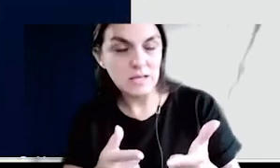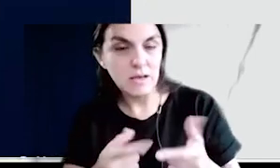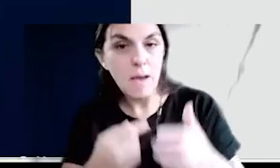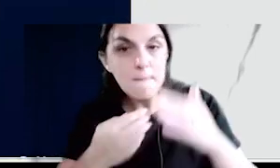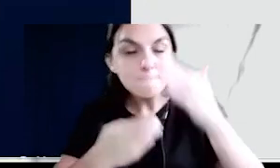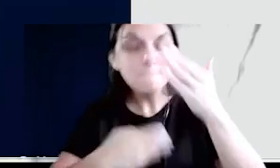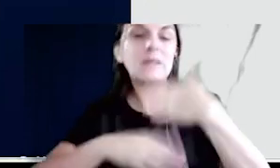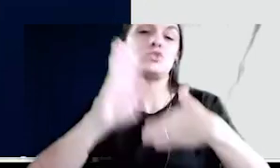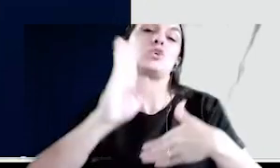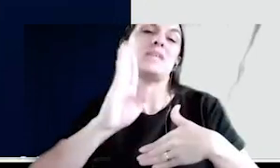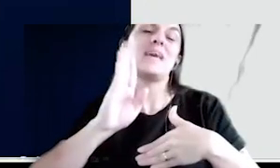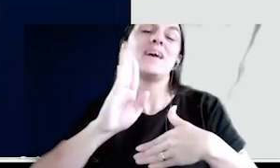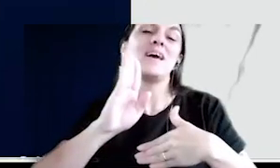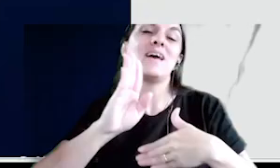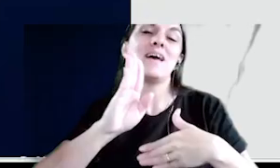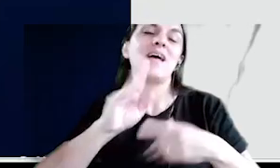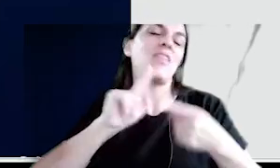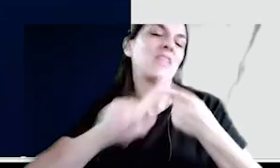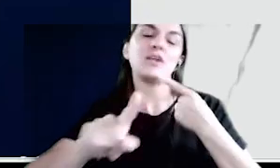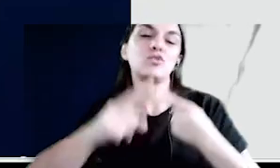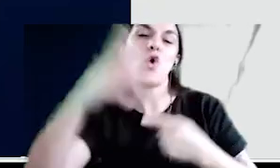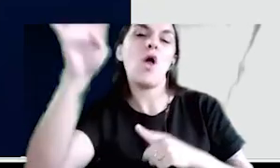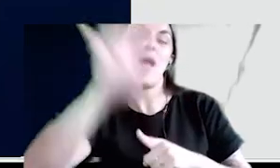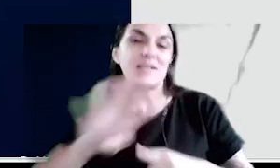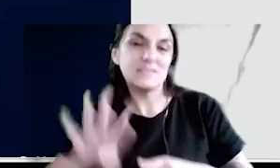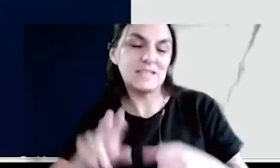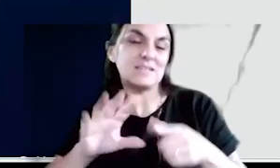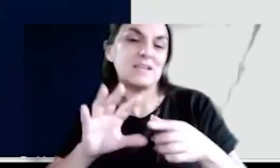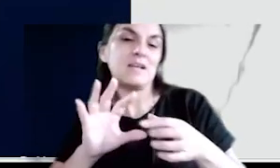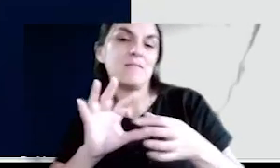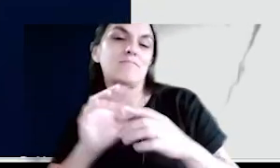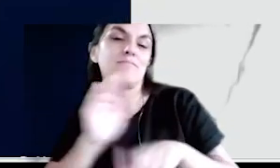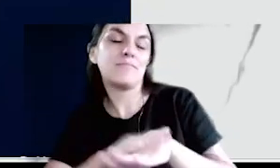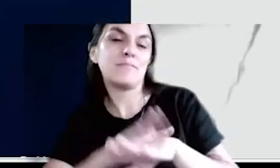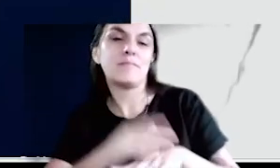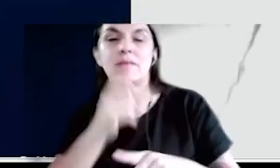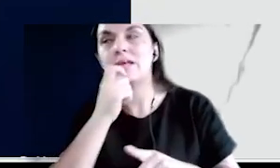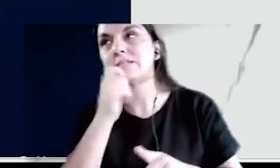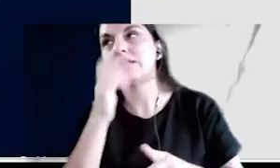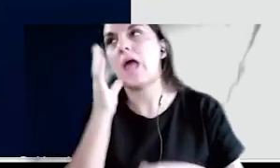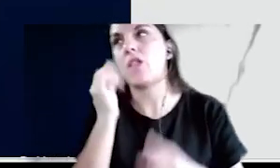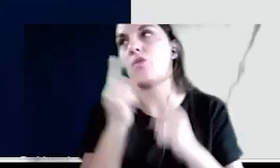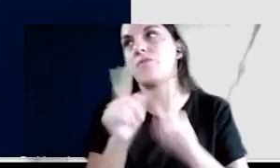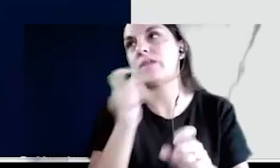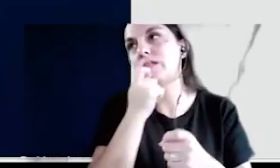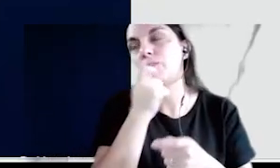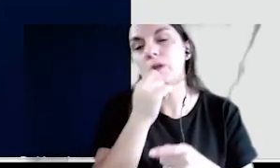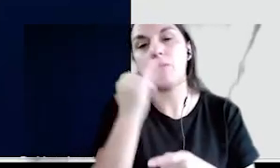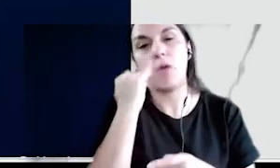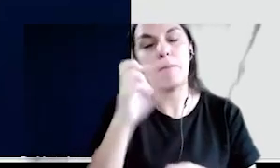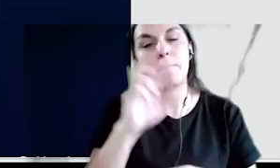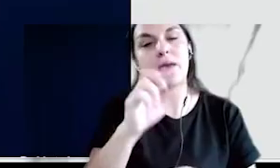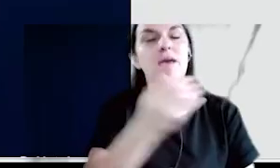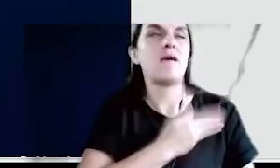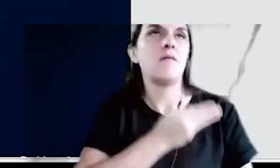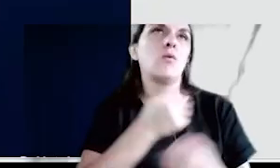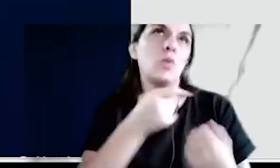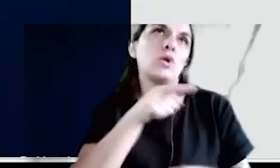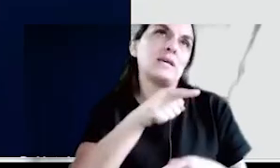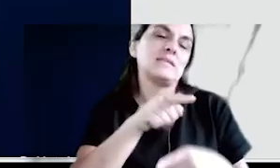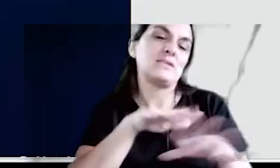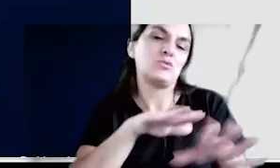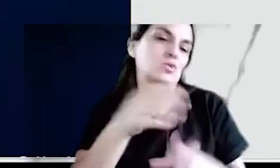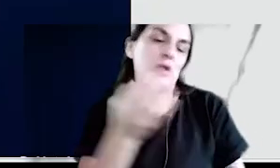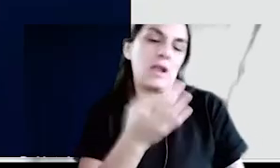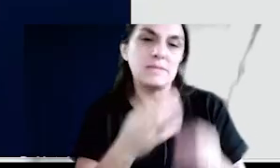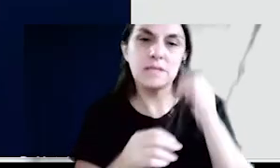mayoría de nuestros casos, va a ser el ANSES, a menos que alguien tal vez por algún motivo tenga una caja distinta, como puede ser IPF. Entonces ahí hay que en el